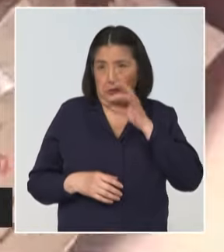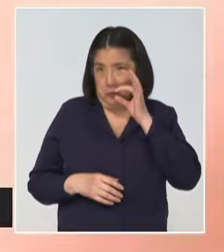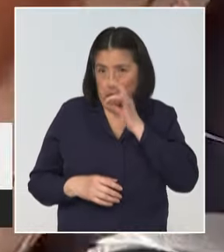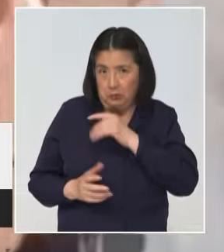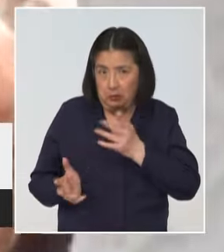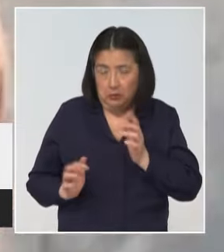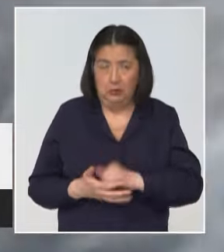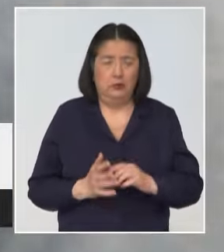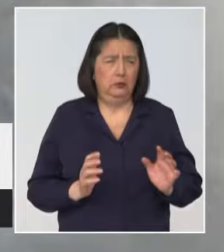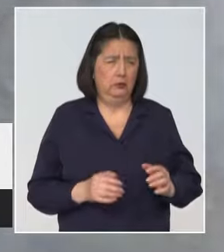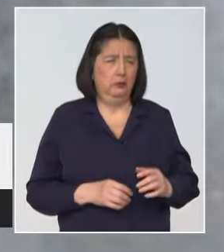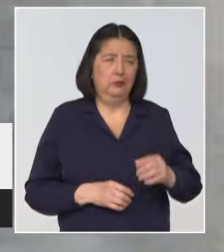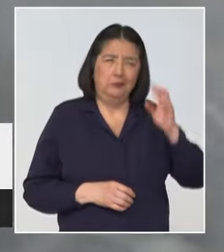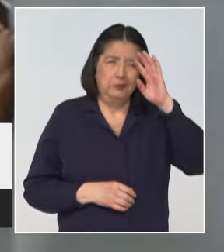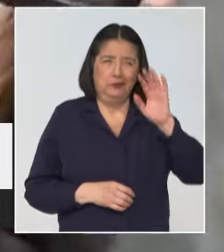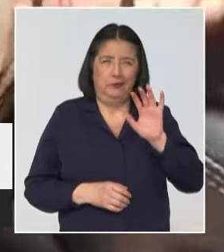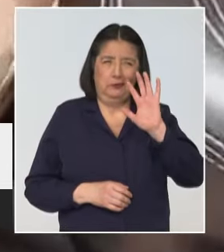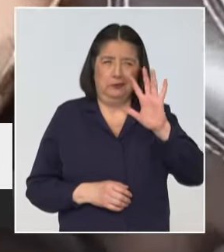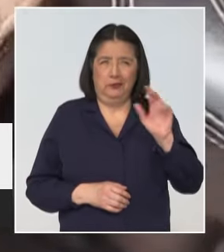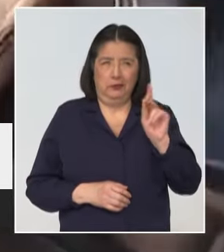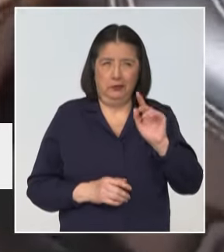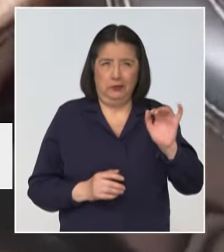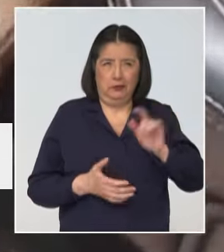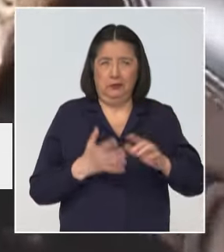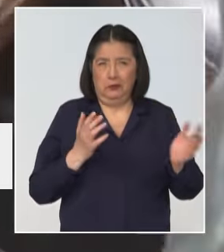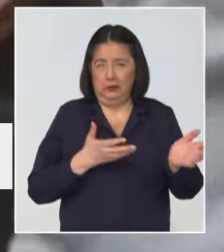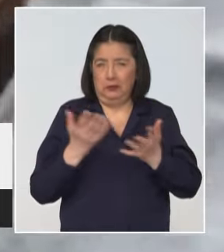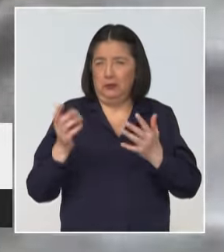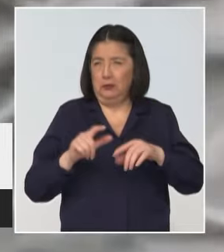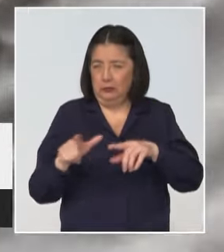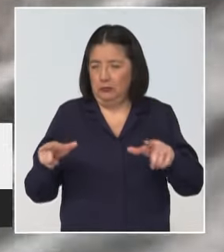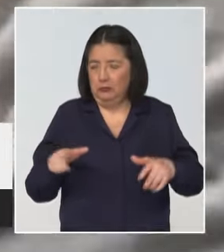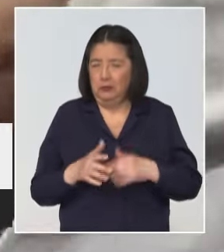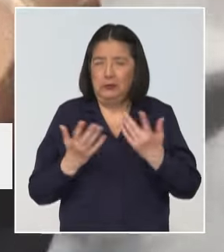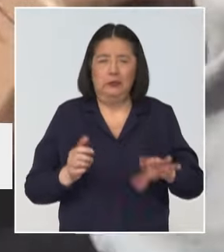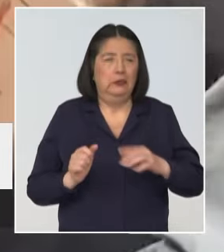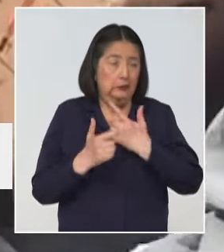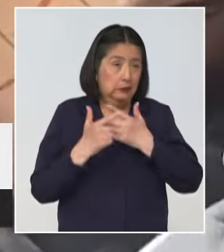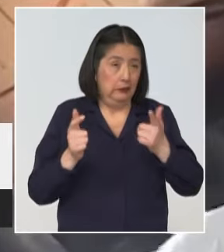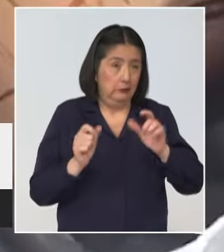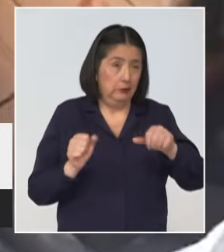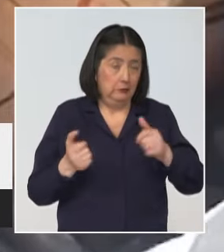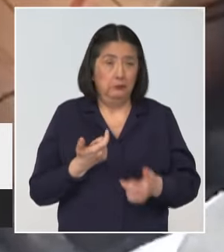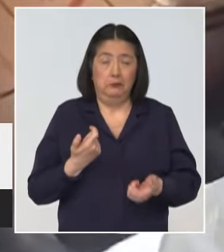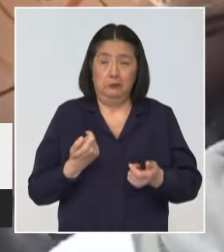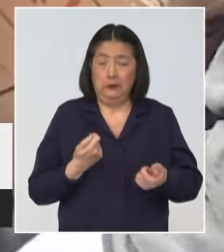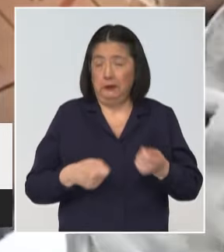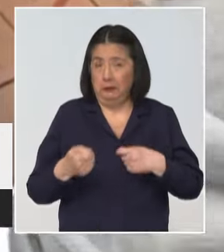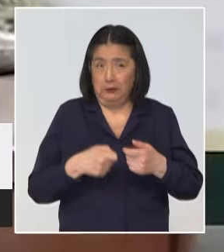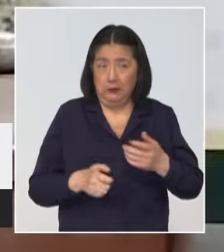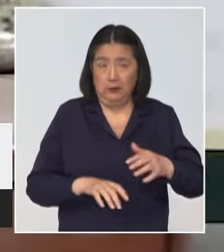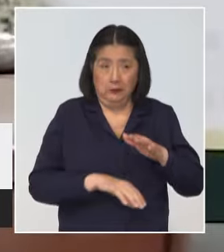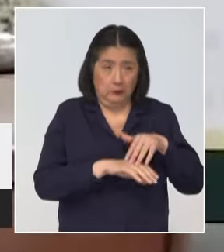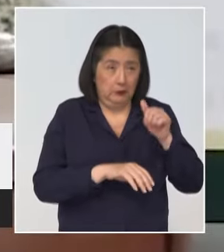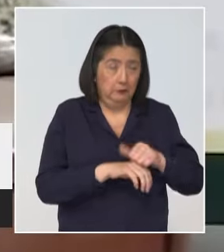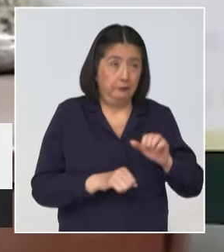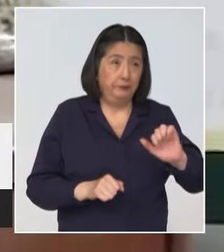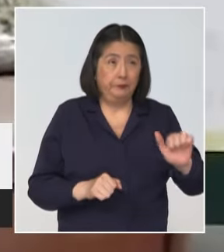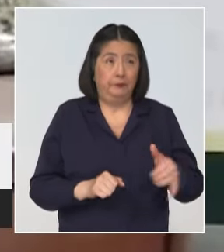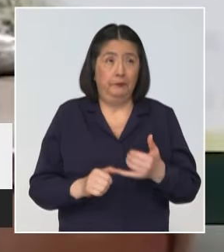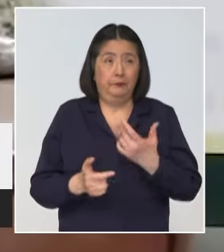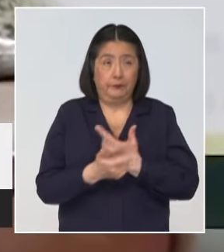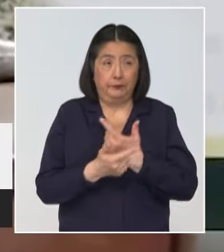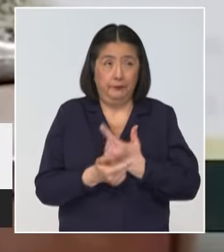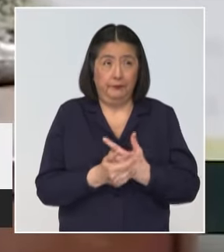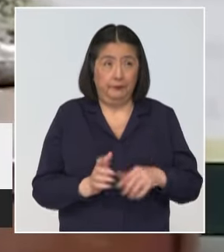a la policía, los 5 kilos de droga fueron traídos de Huamachuco, La Libertad, para ser distribuidos en Ate, San Juan del Urigancho